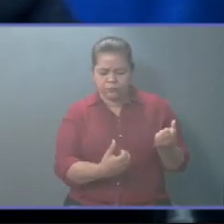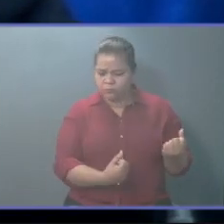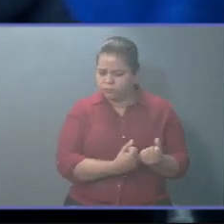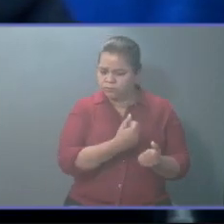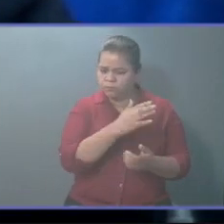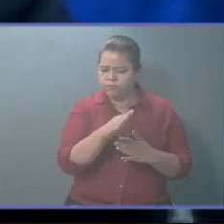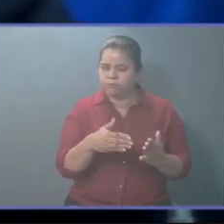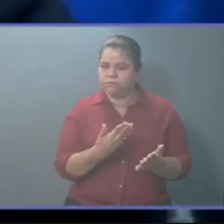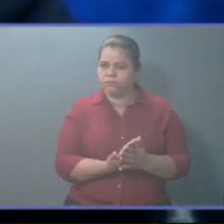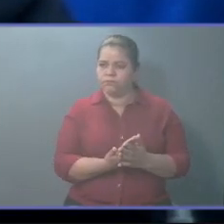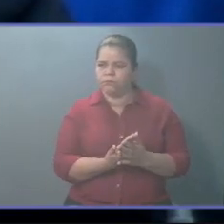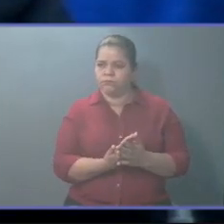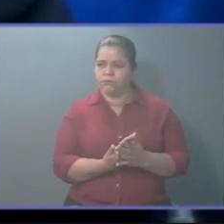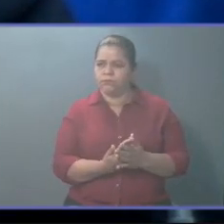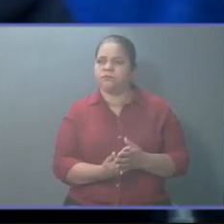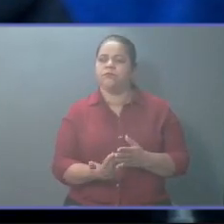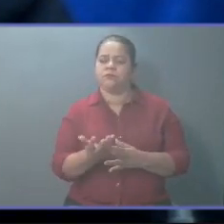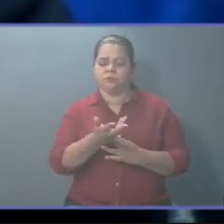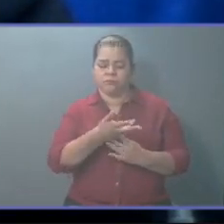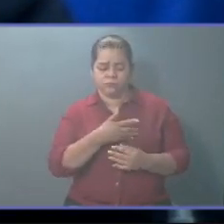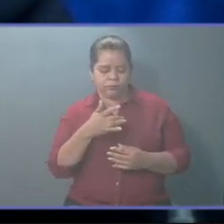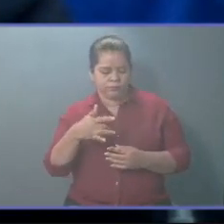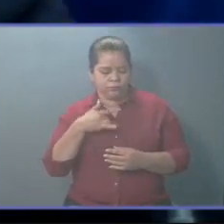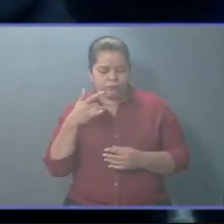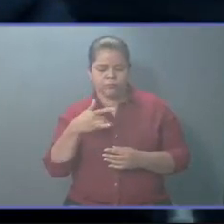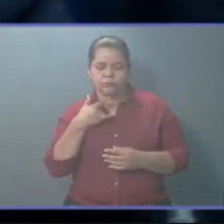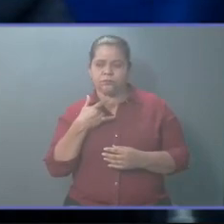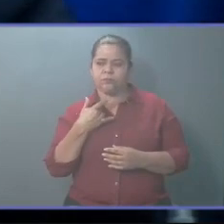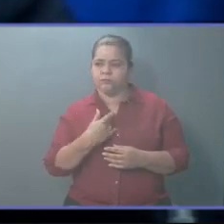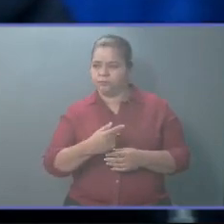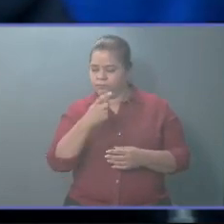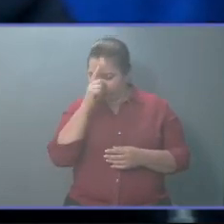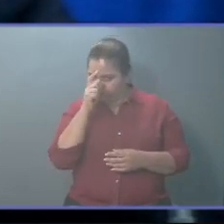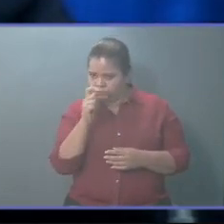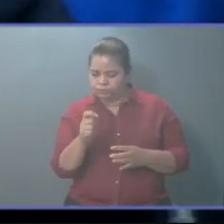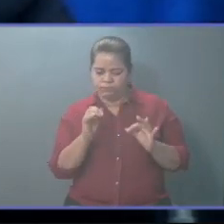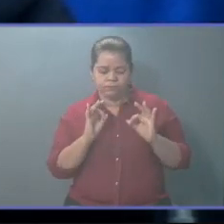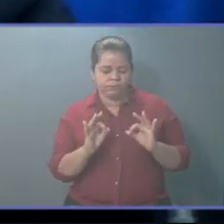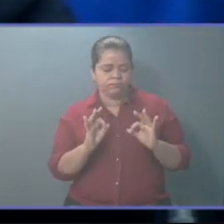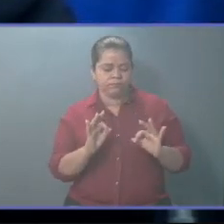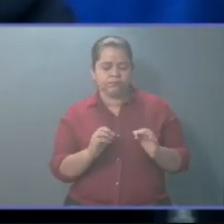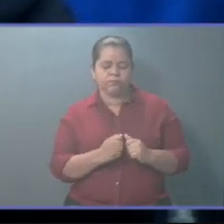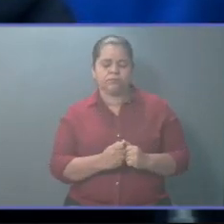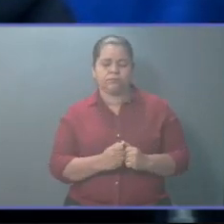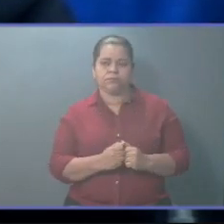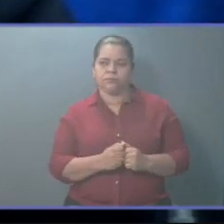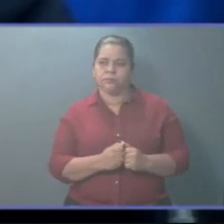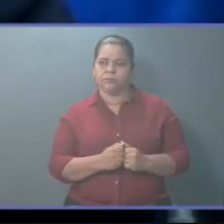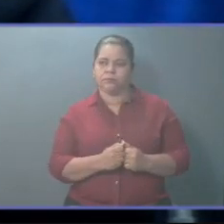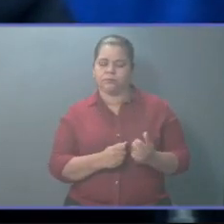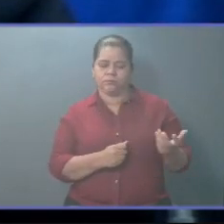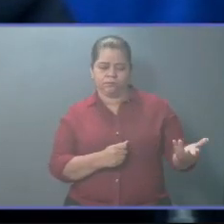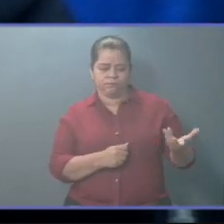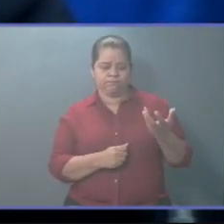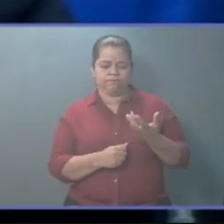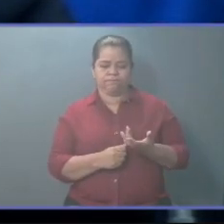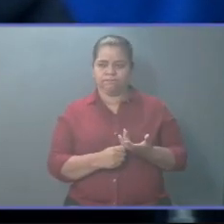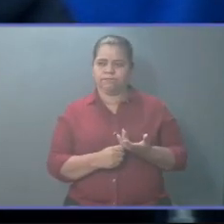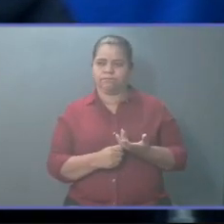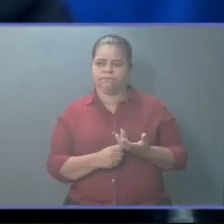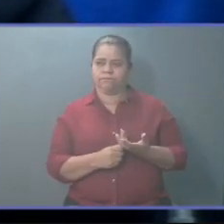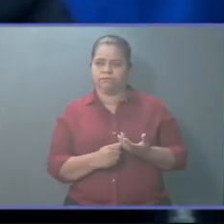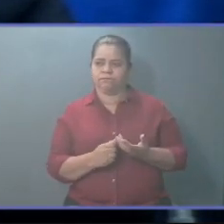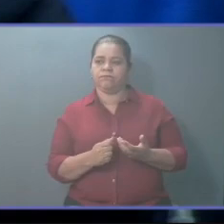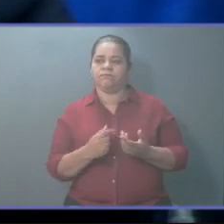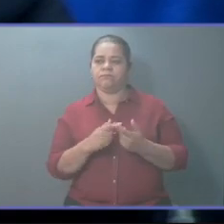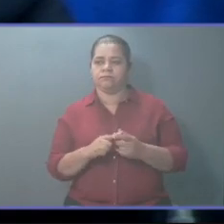necesario. Nosotros nos sentimos súper honrados, muy honrados con su presencia. Así